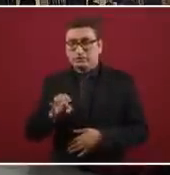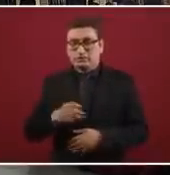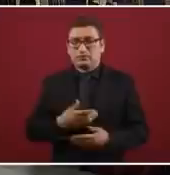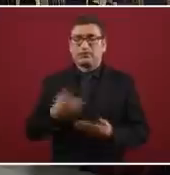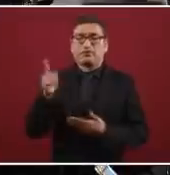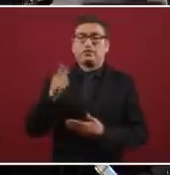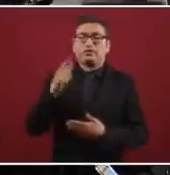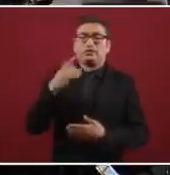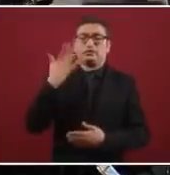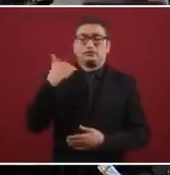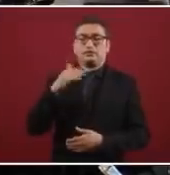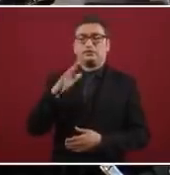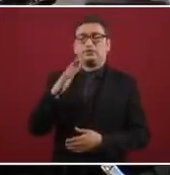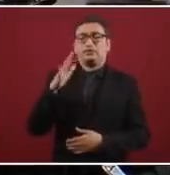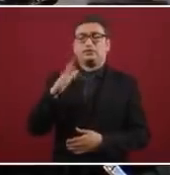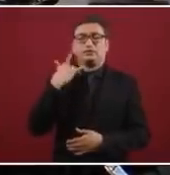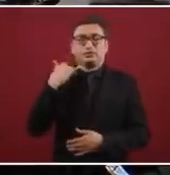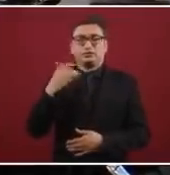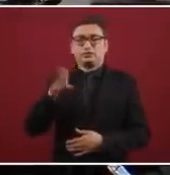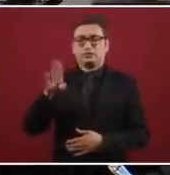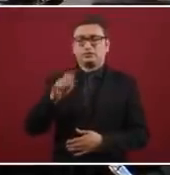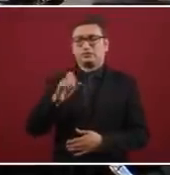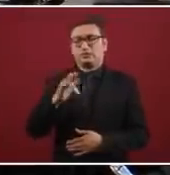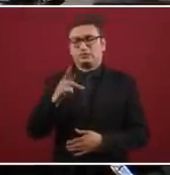Sacramento, California, siendo atendida.